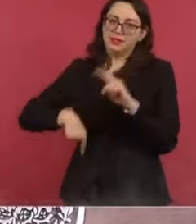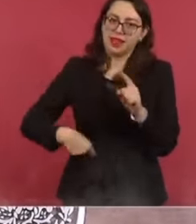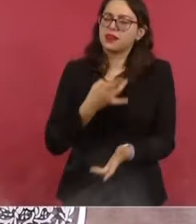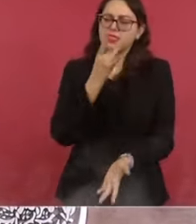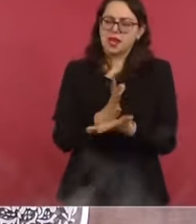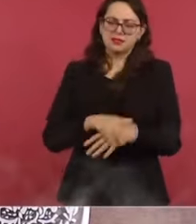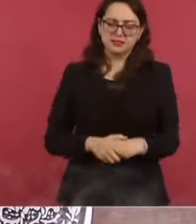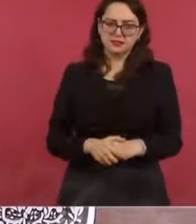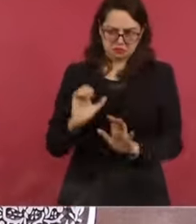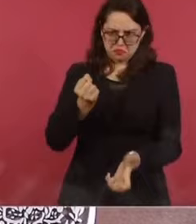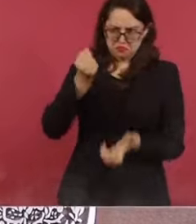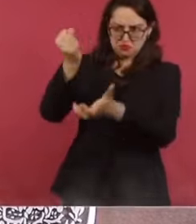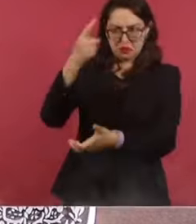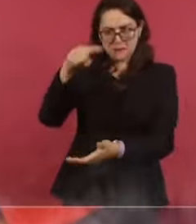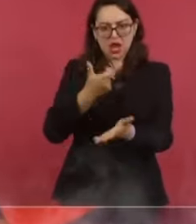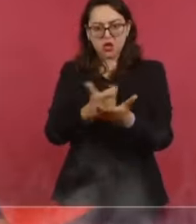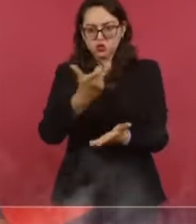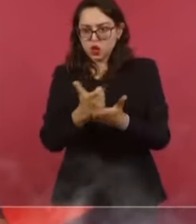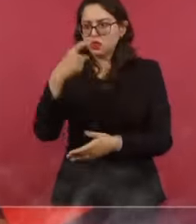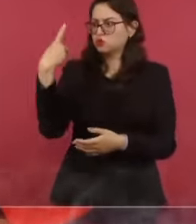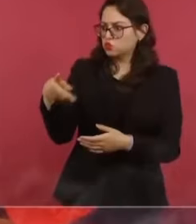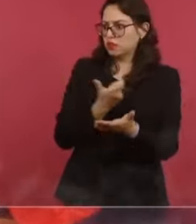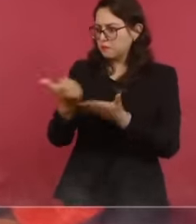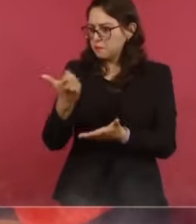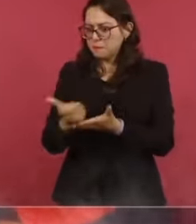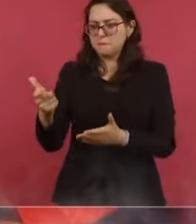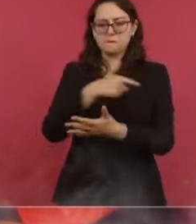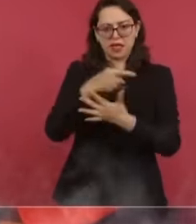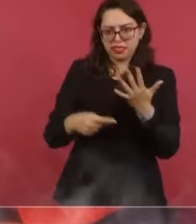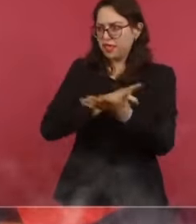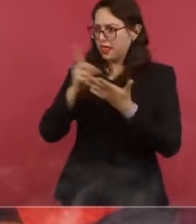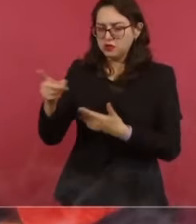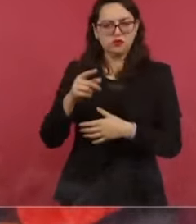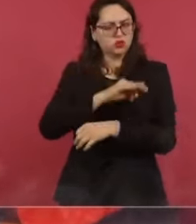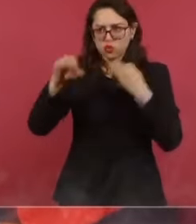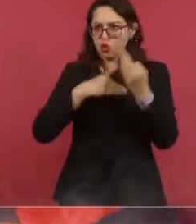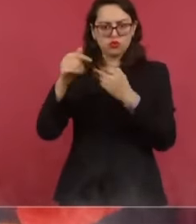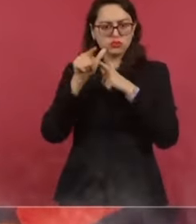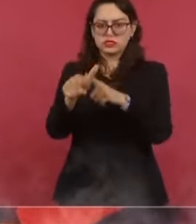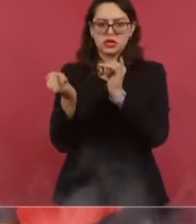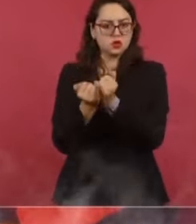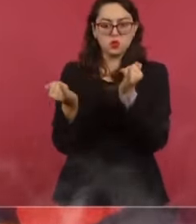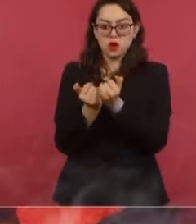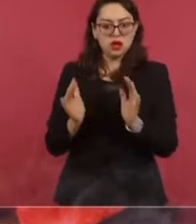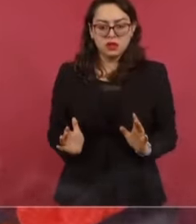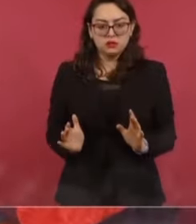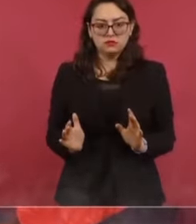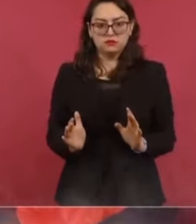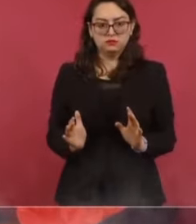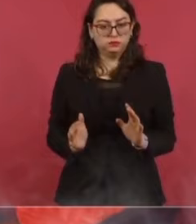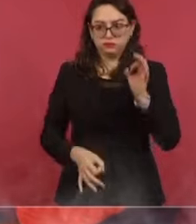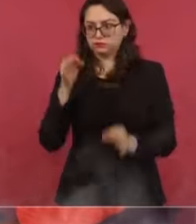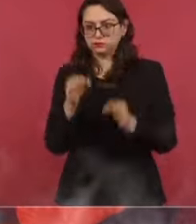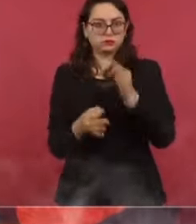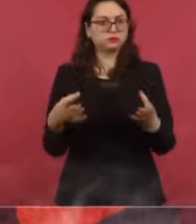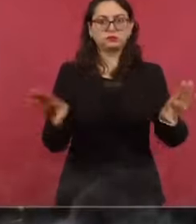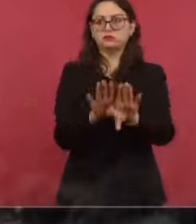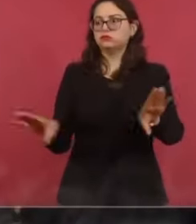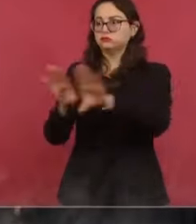sueldos, sin sus prestaciones básicas. No se va a cerrar ningún